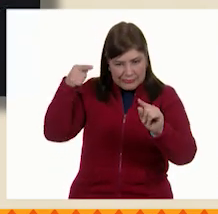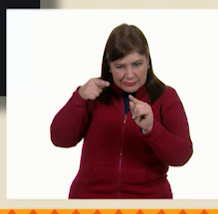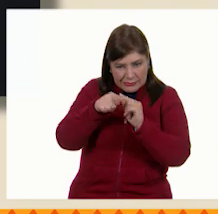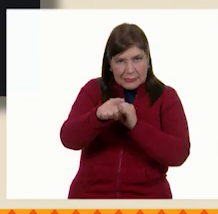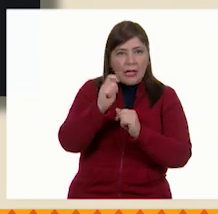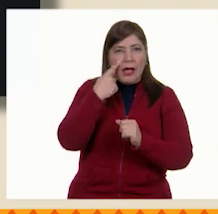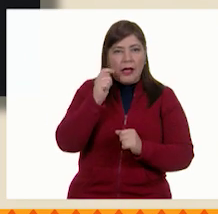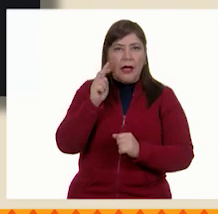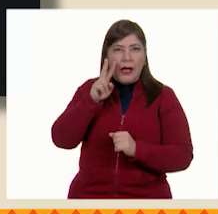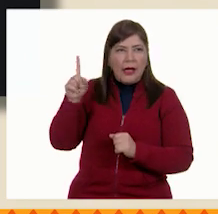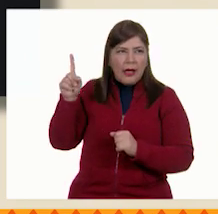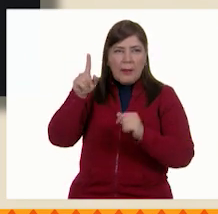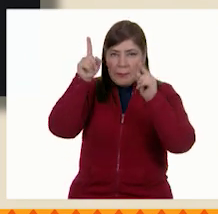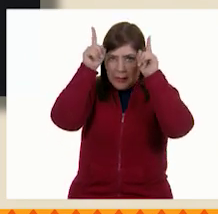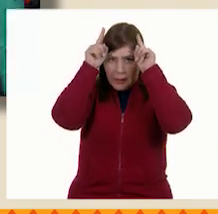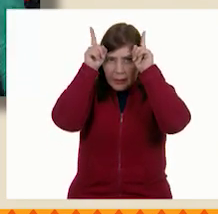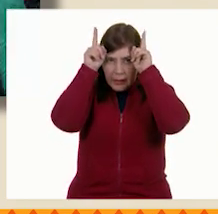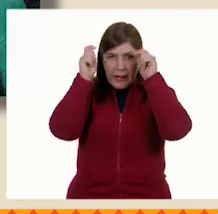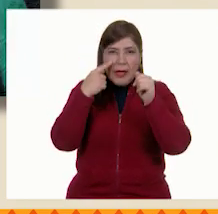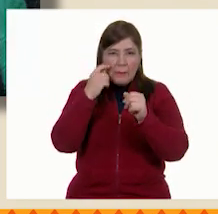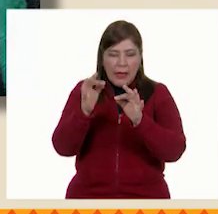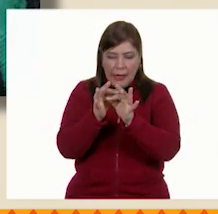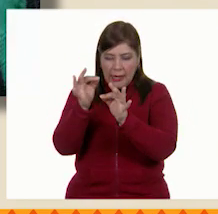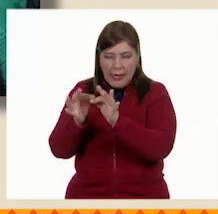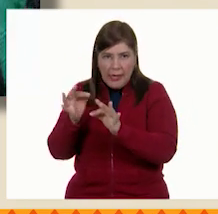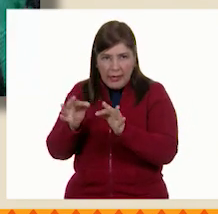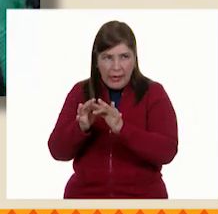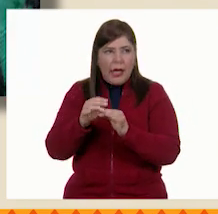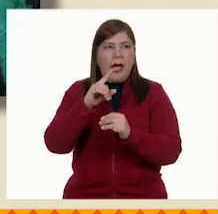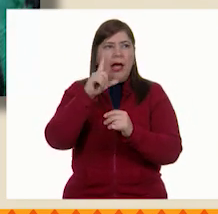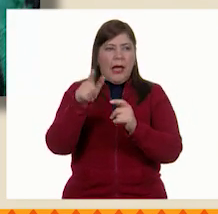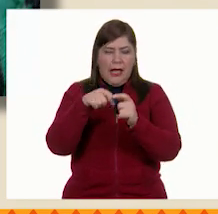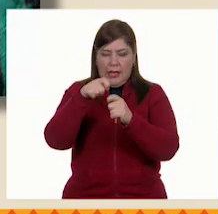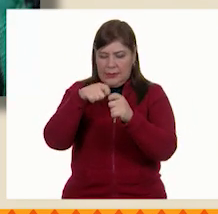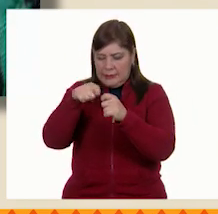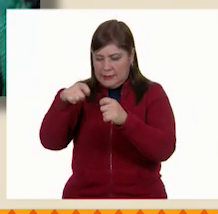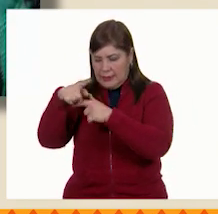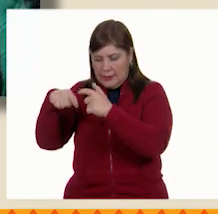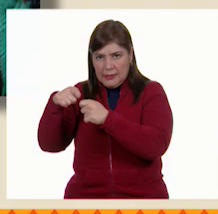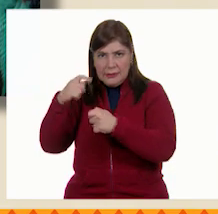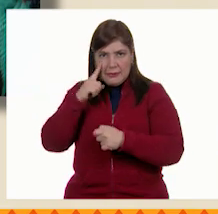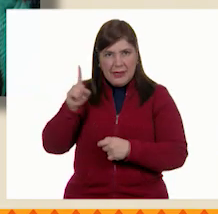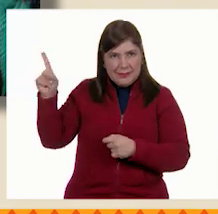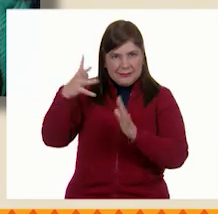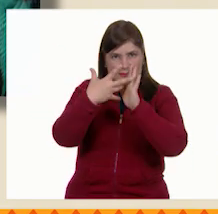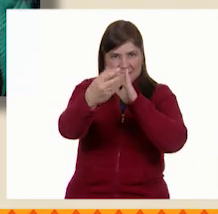Cose las antenas usando el hilo negro y haz un nudo en el extremo, así.